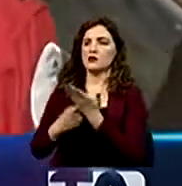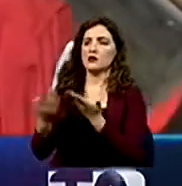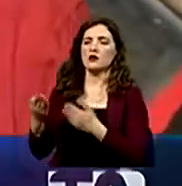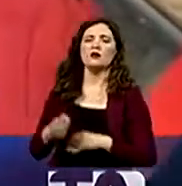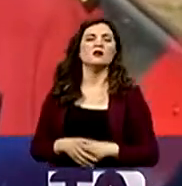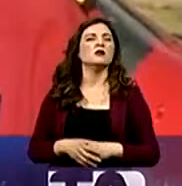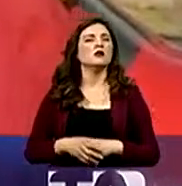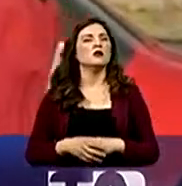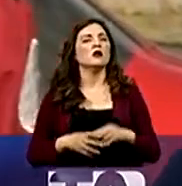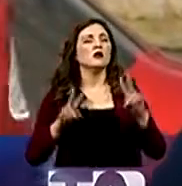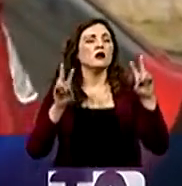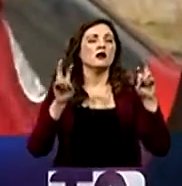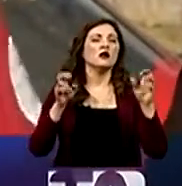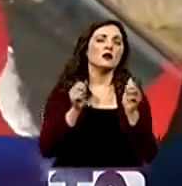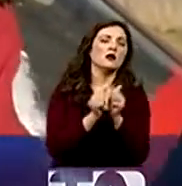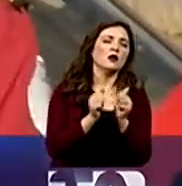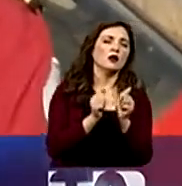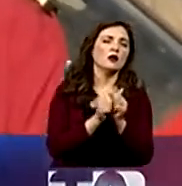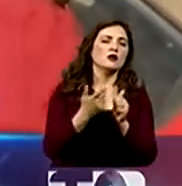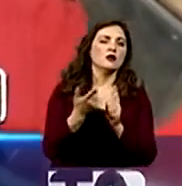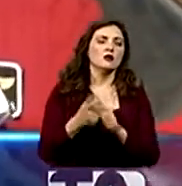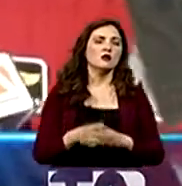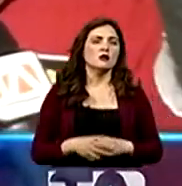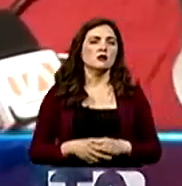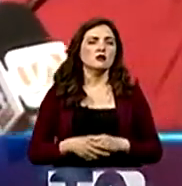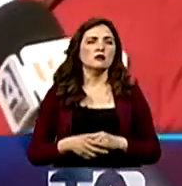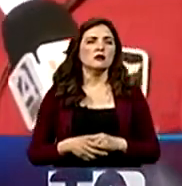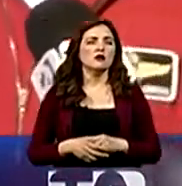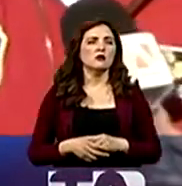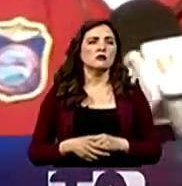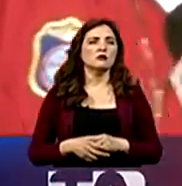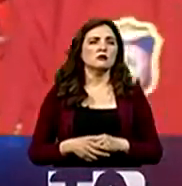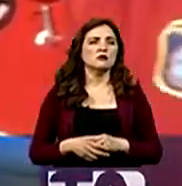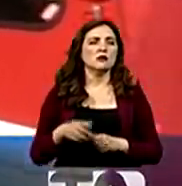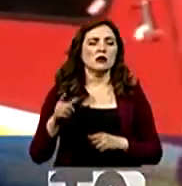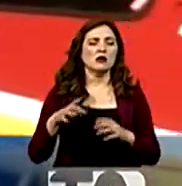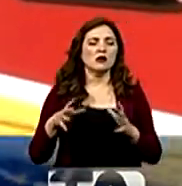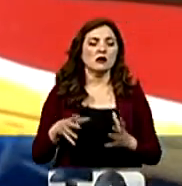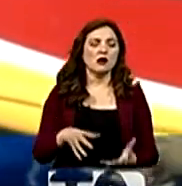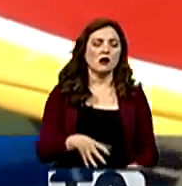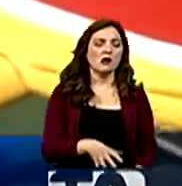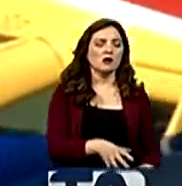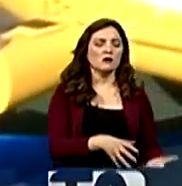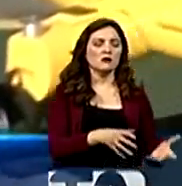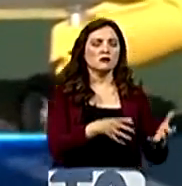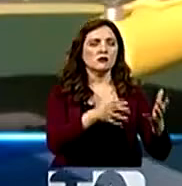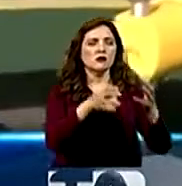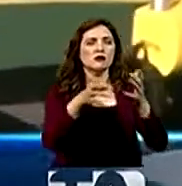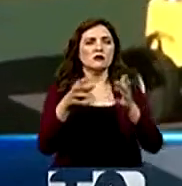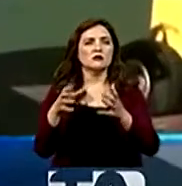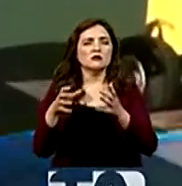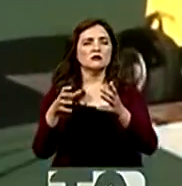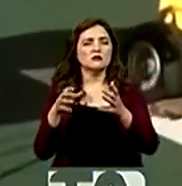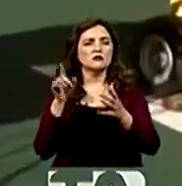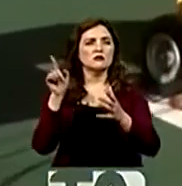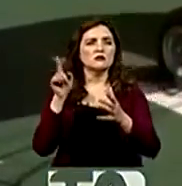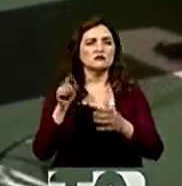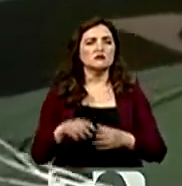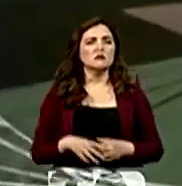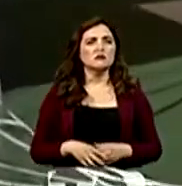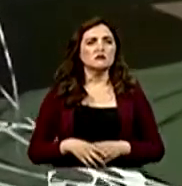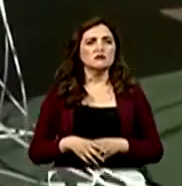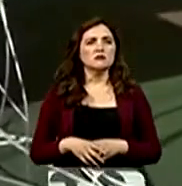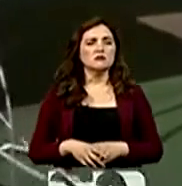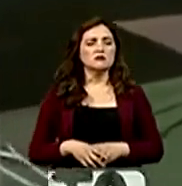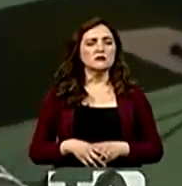que es un artefacto que coge agua y hace las descargas para hacer las líneas de defensa. Vamos a observarlo un poquito más cerca.